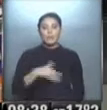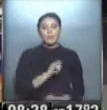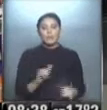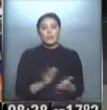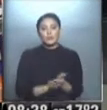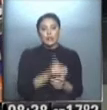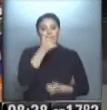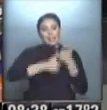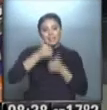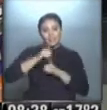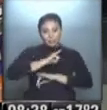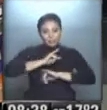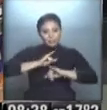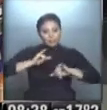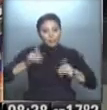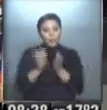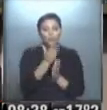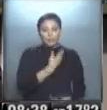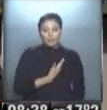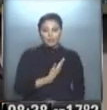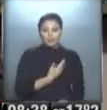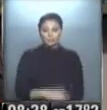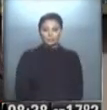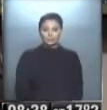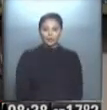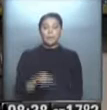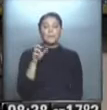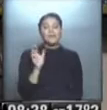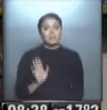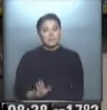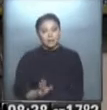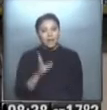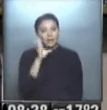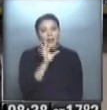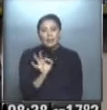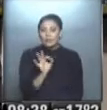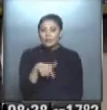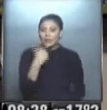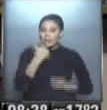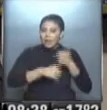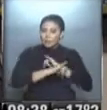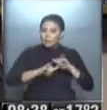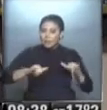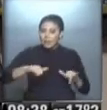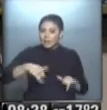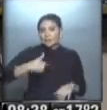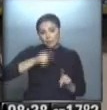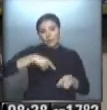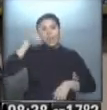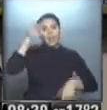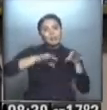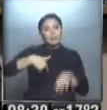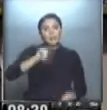Más de la actividad de los candidatos en campaña con Fernando Fracheli. Patricia, hay una particularidad que tiene la campaña del próximo y las elecciones del